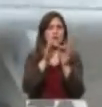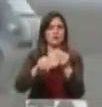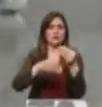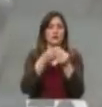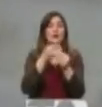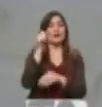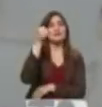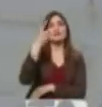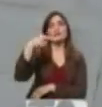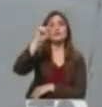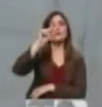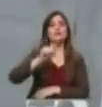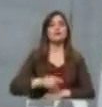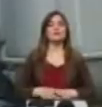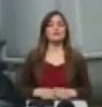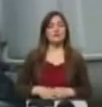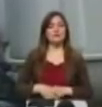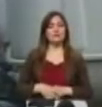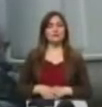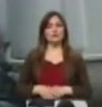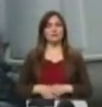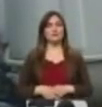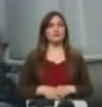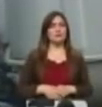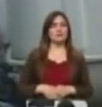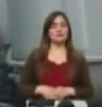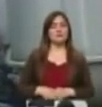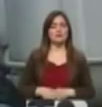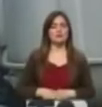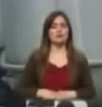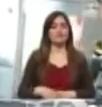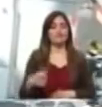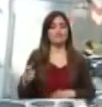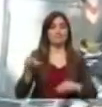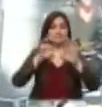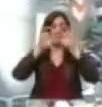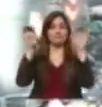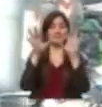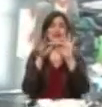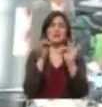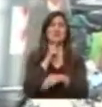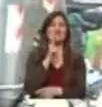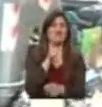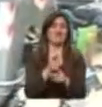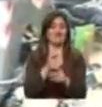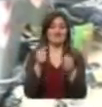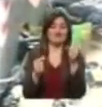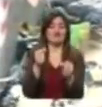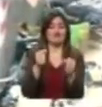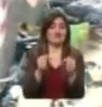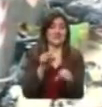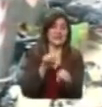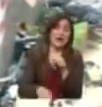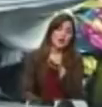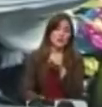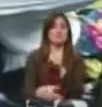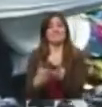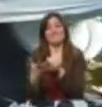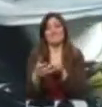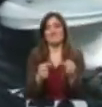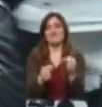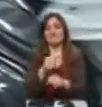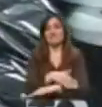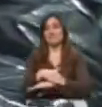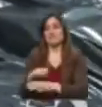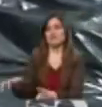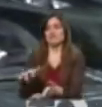inversión de 10 millones de dólares. En cuanto a la recolección, Emaseo reconoce que hay rutas que presentan retrasos debido al daño en los camiones, pero